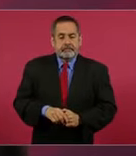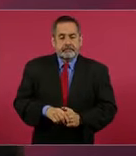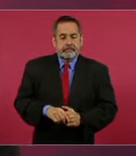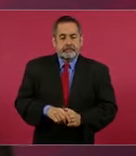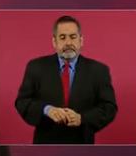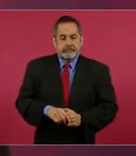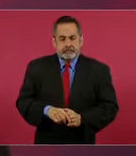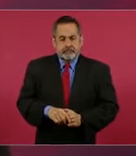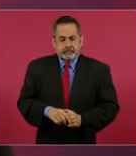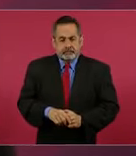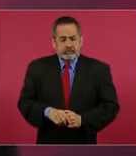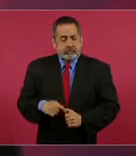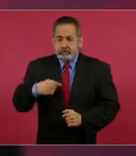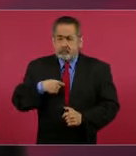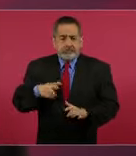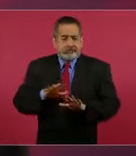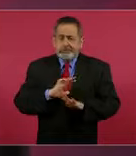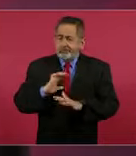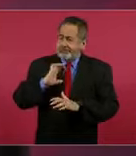es que ya cumplí mi ciclo